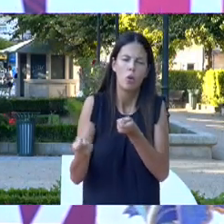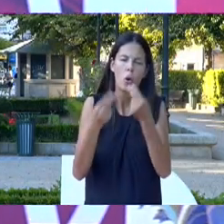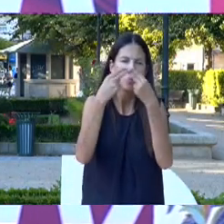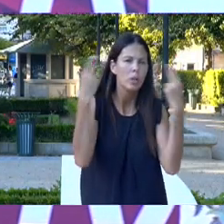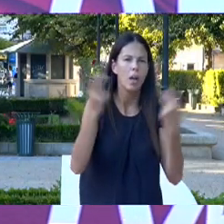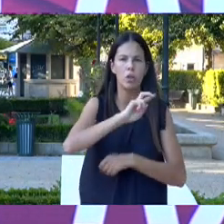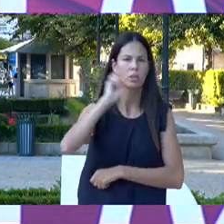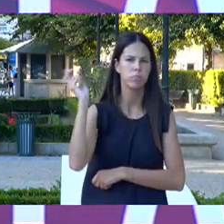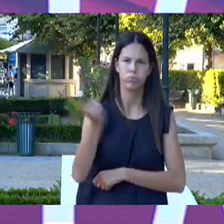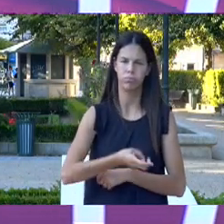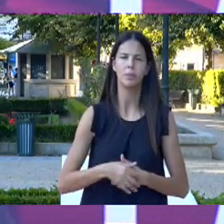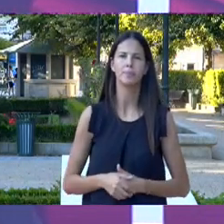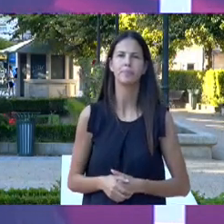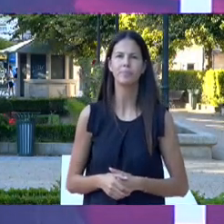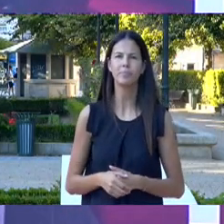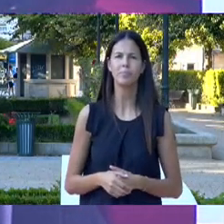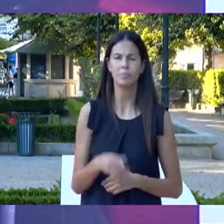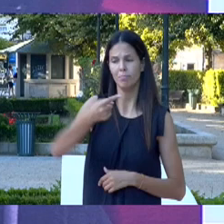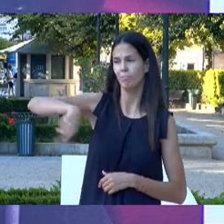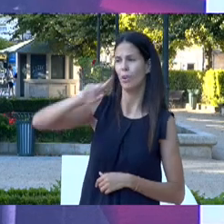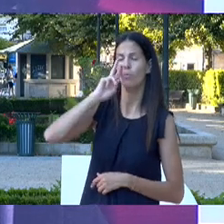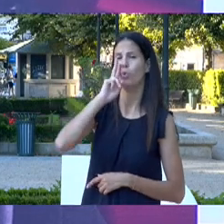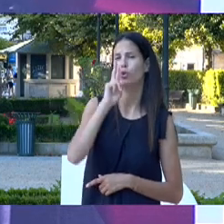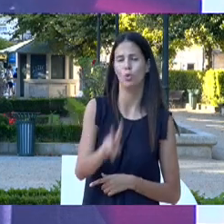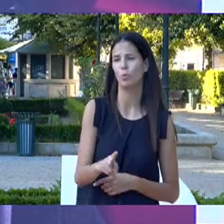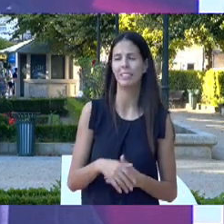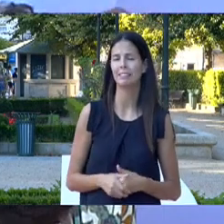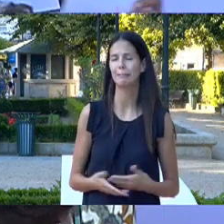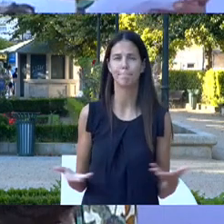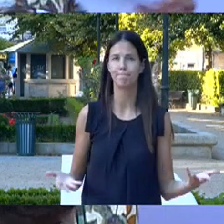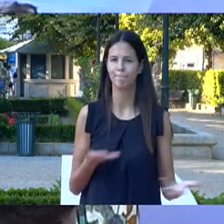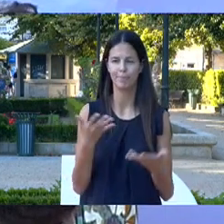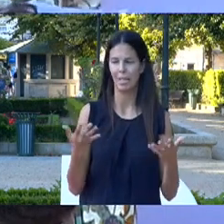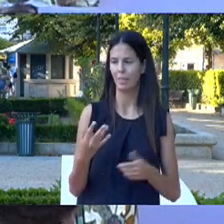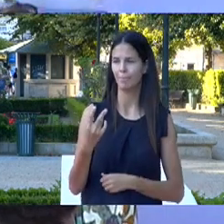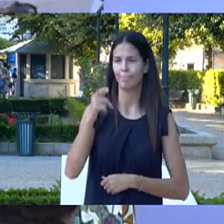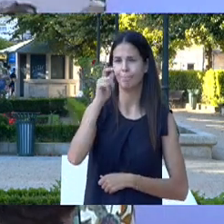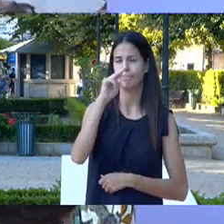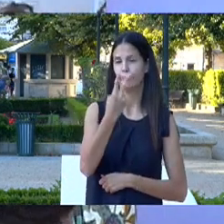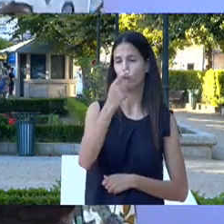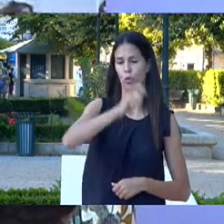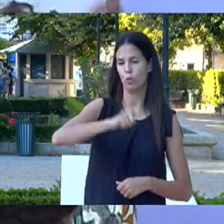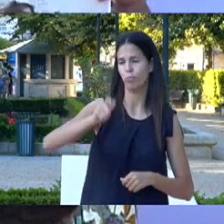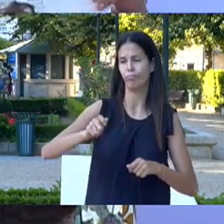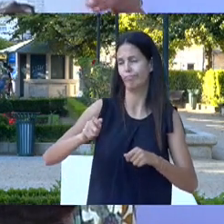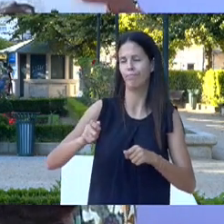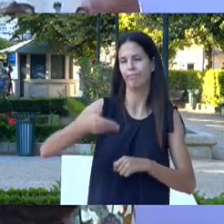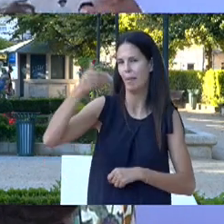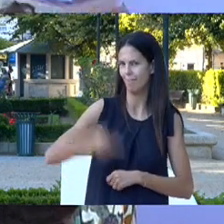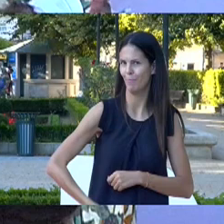esta temática. Xa vedes que temos a, bueno, dous pesos pesados